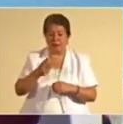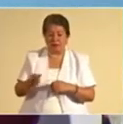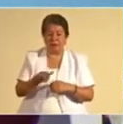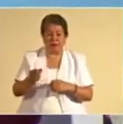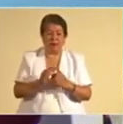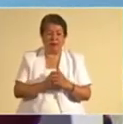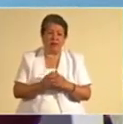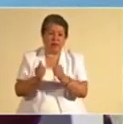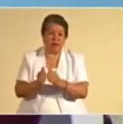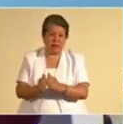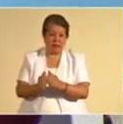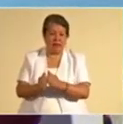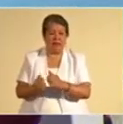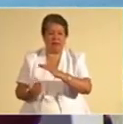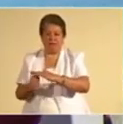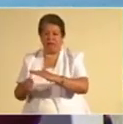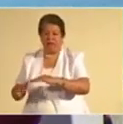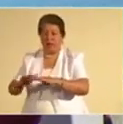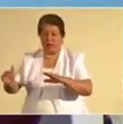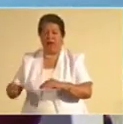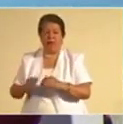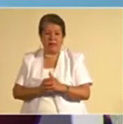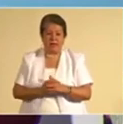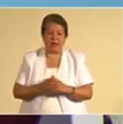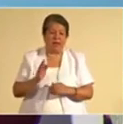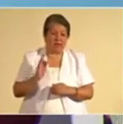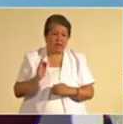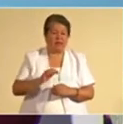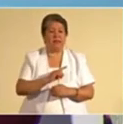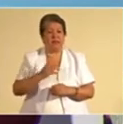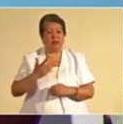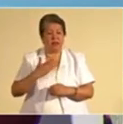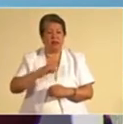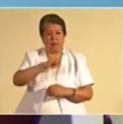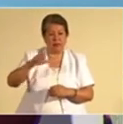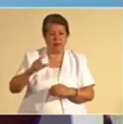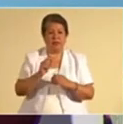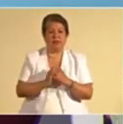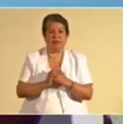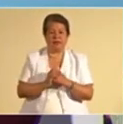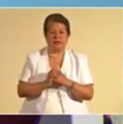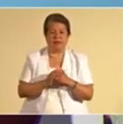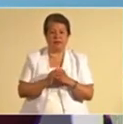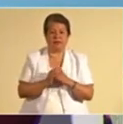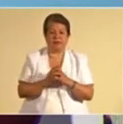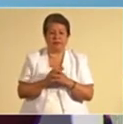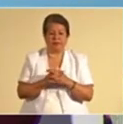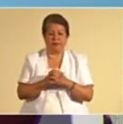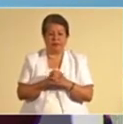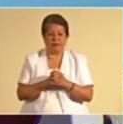la dejamos en la mesa, seguramente tendremos posteriormente una respuesta en condición de esto. Muchas